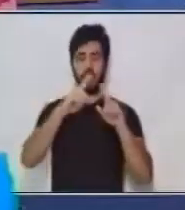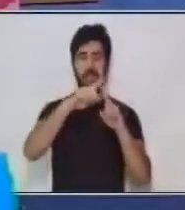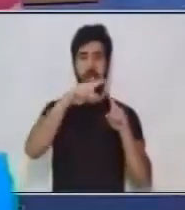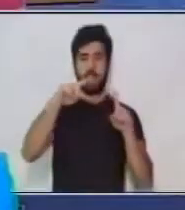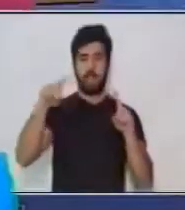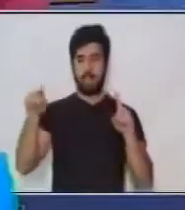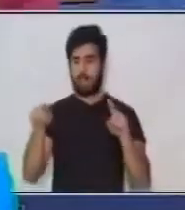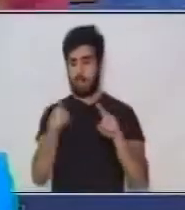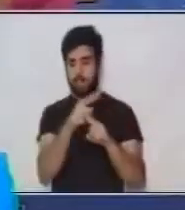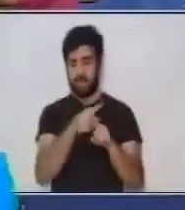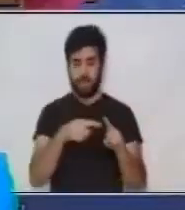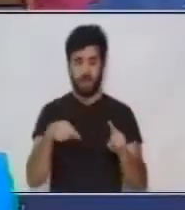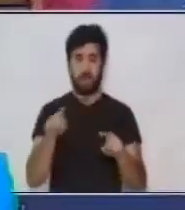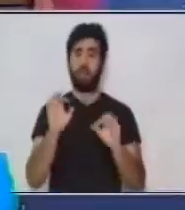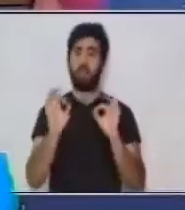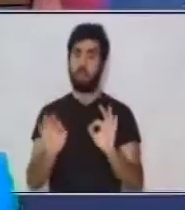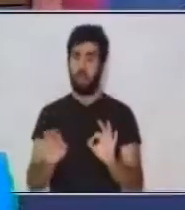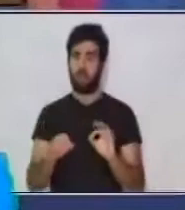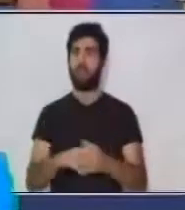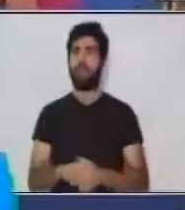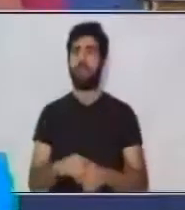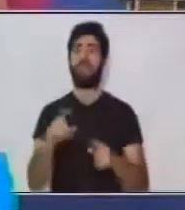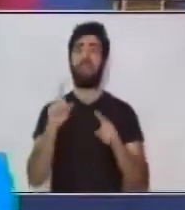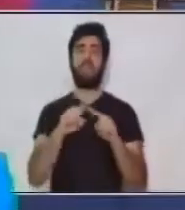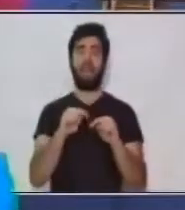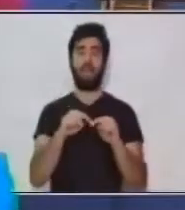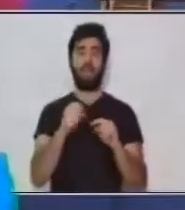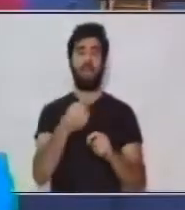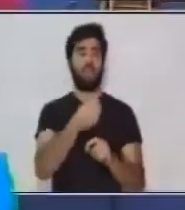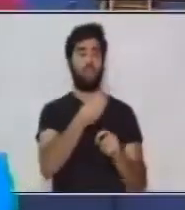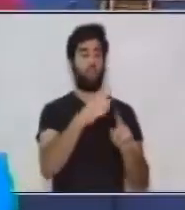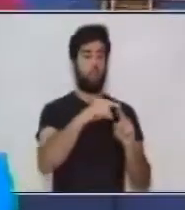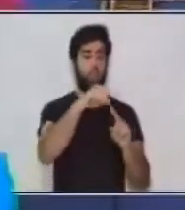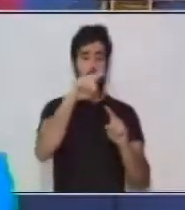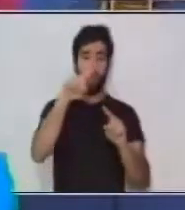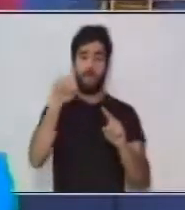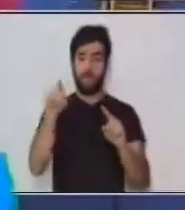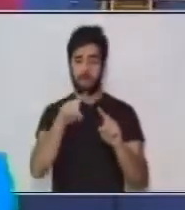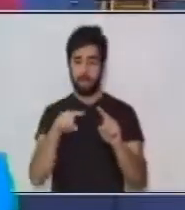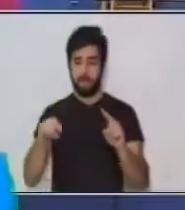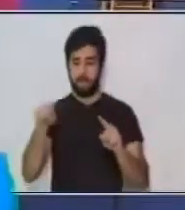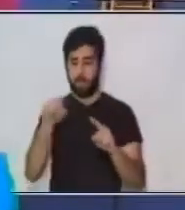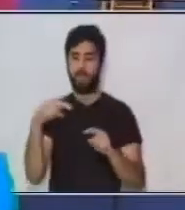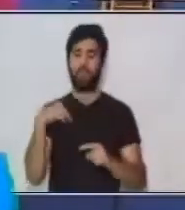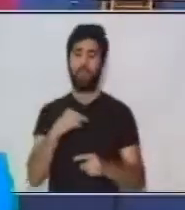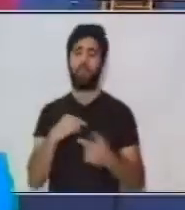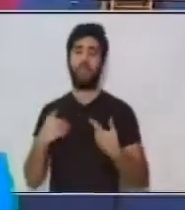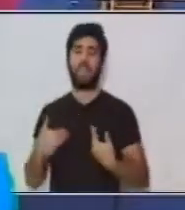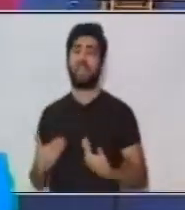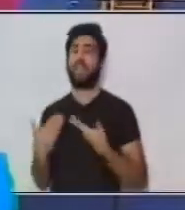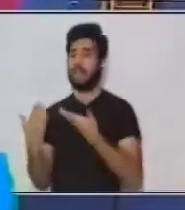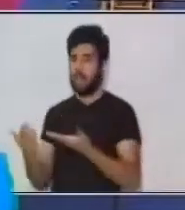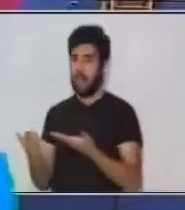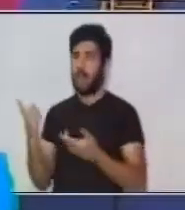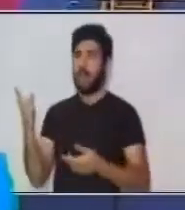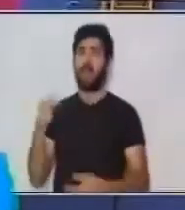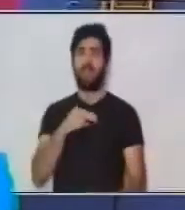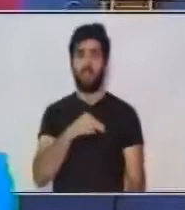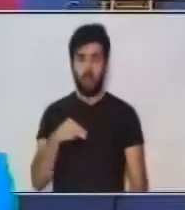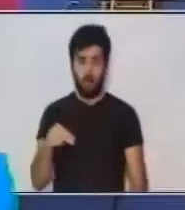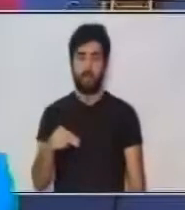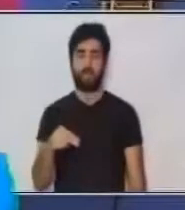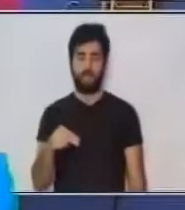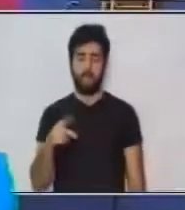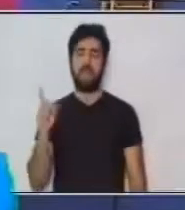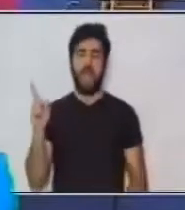10 lados. Entonces, según su número de lados, les damos un nombre. Hay más, ¿verdad?